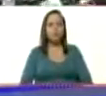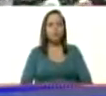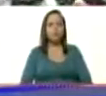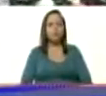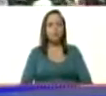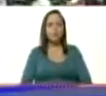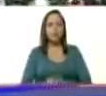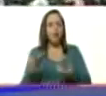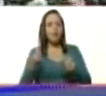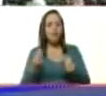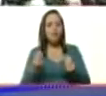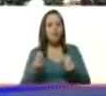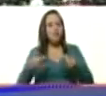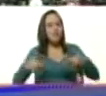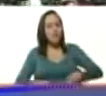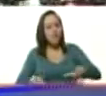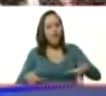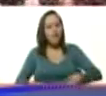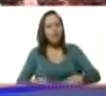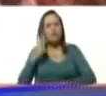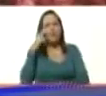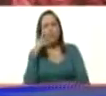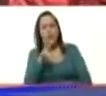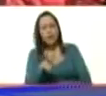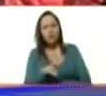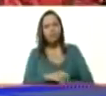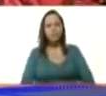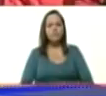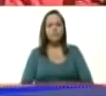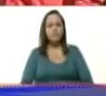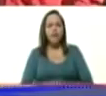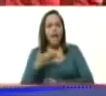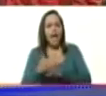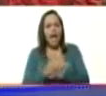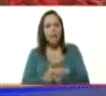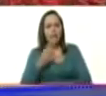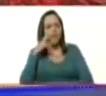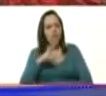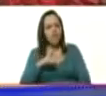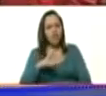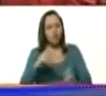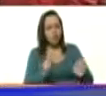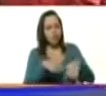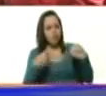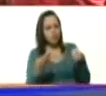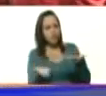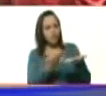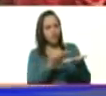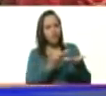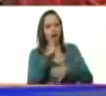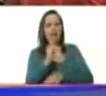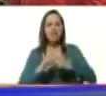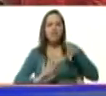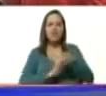¿Cuánto esfuerzo? Ahí yo veo. Estaba viendo la revista de Conviasa que tengo por ahí.